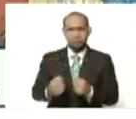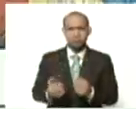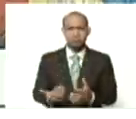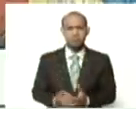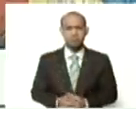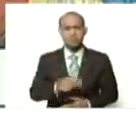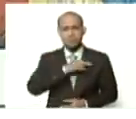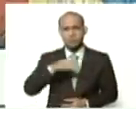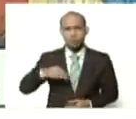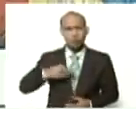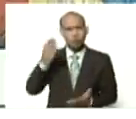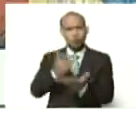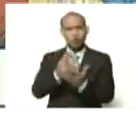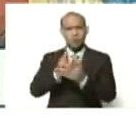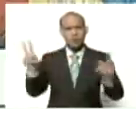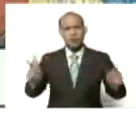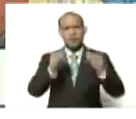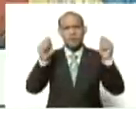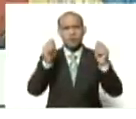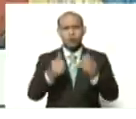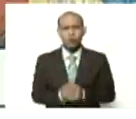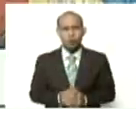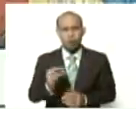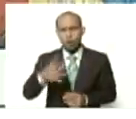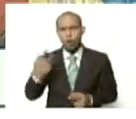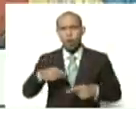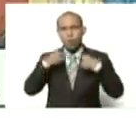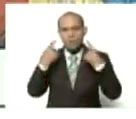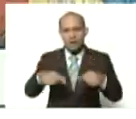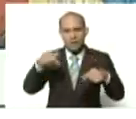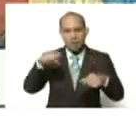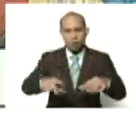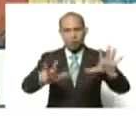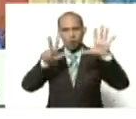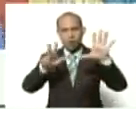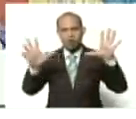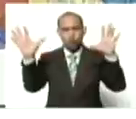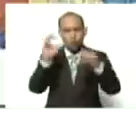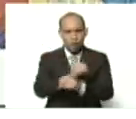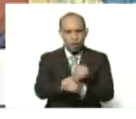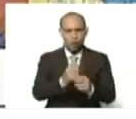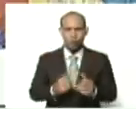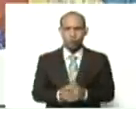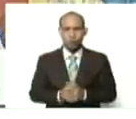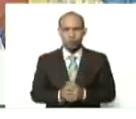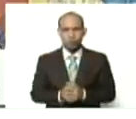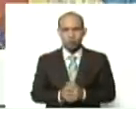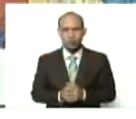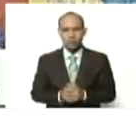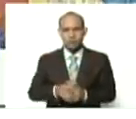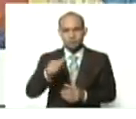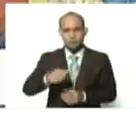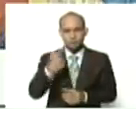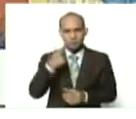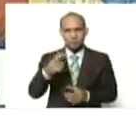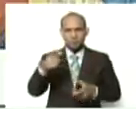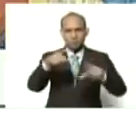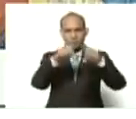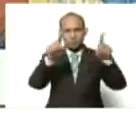siempre venceremos. No se pierdan hoy a las 8 de la noche, precisamente aquí tengo la